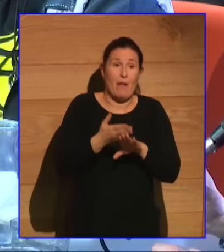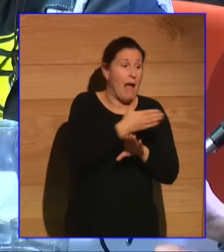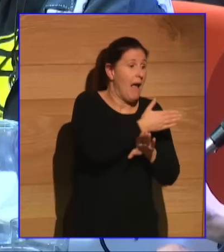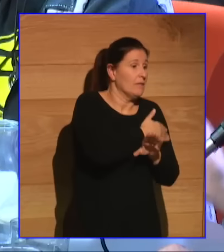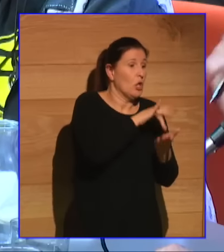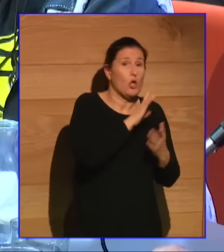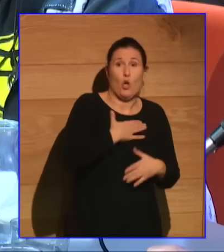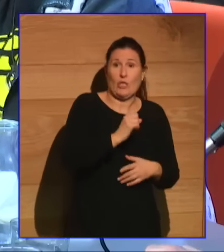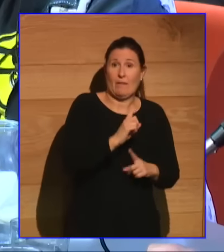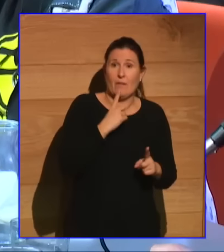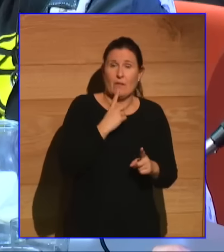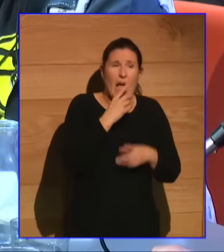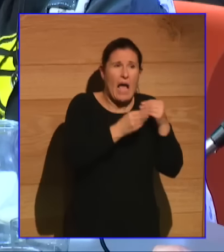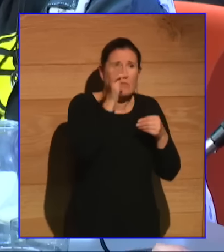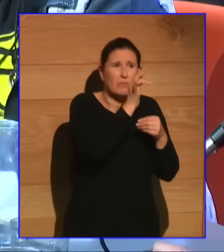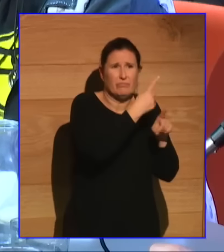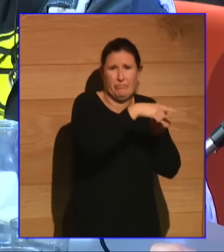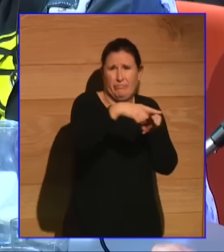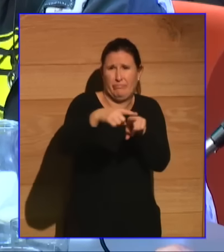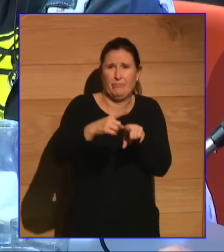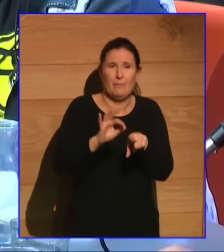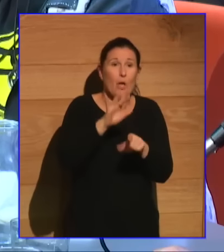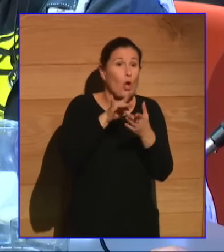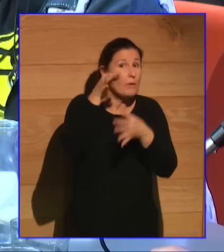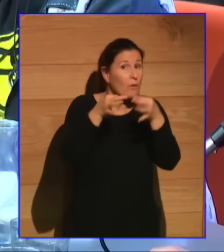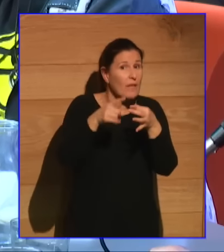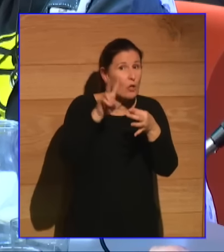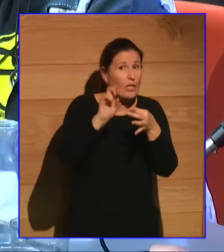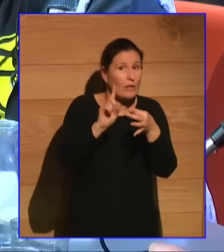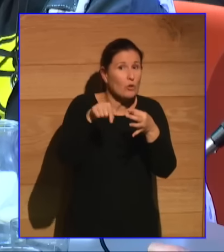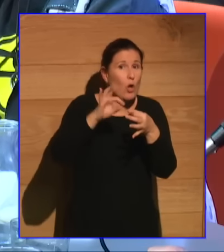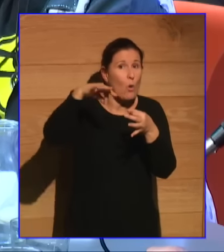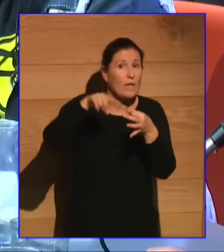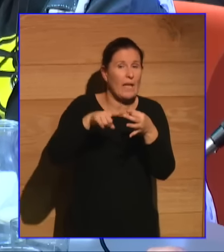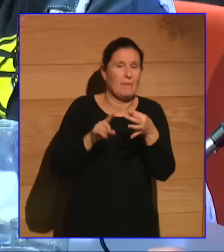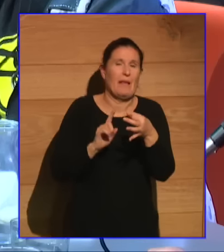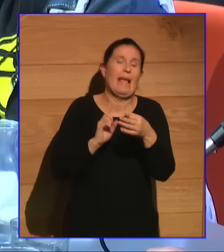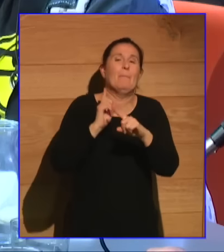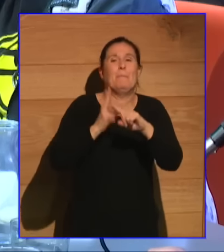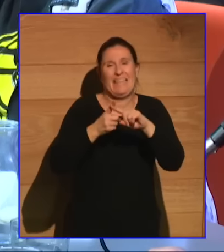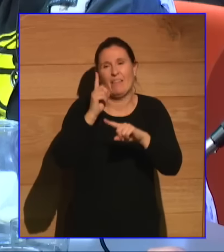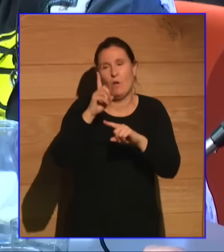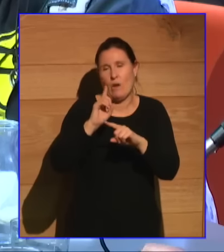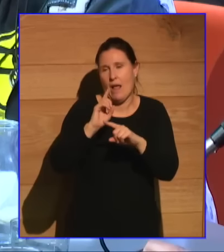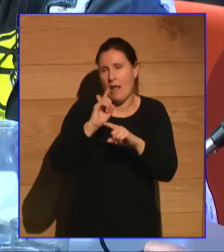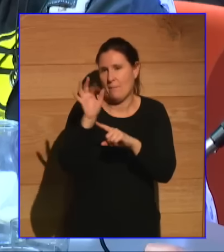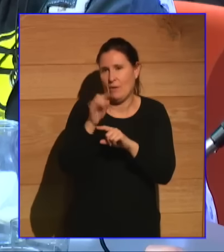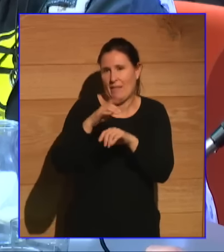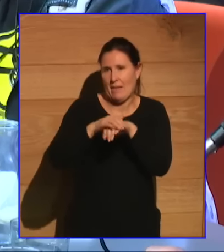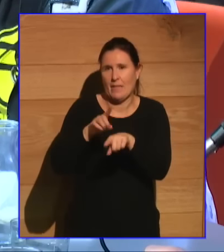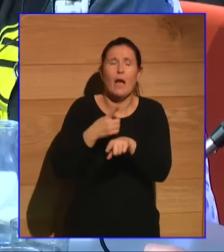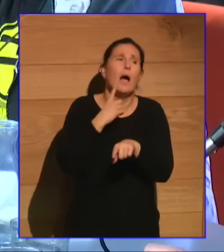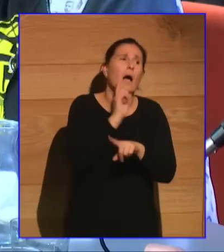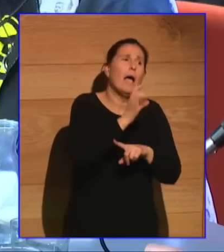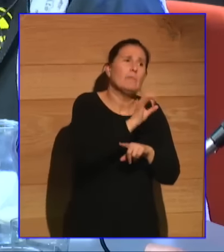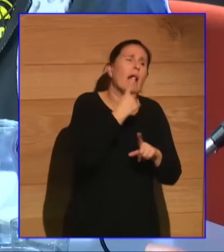no se ha atrevido. Fíjate, ha hecho de todo tipo de cosas, pero no se ha atrevido con los juicios en nada más que en media película. Spielberg, a ver si no es tan